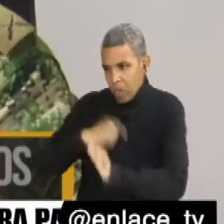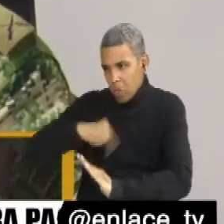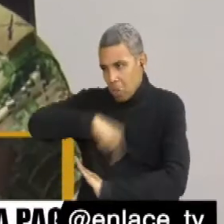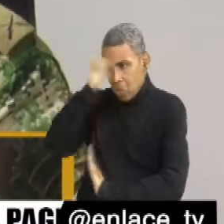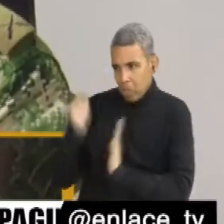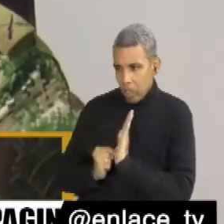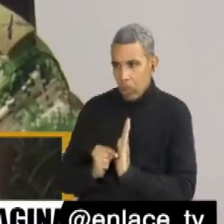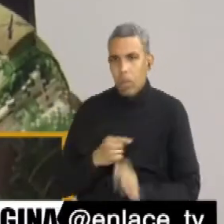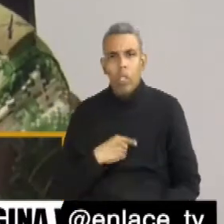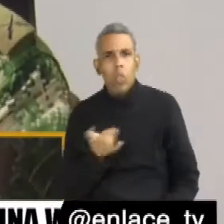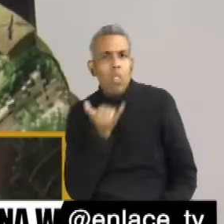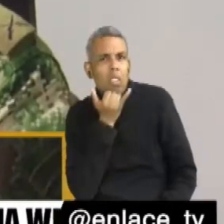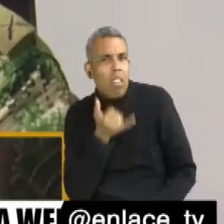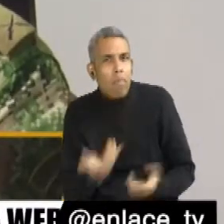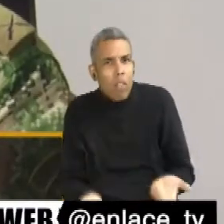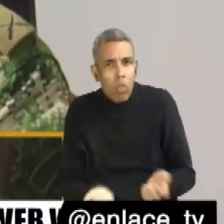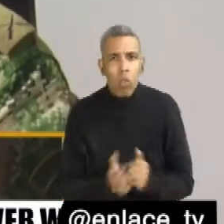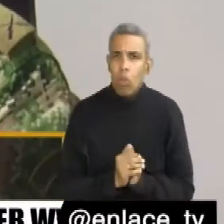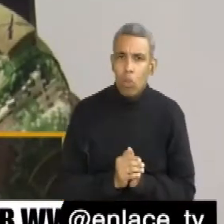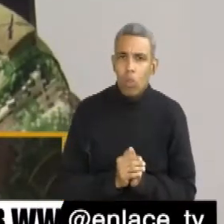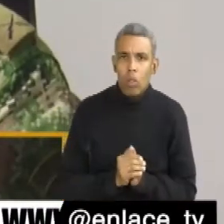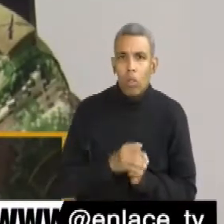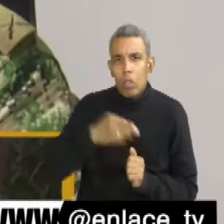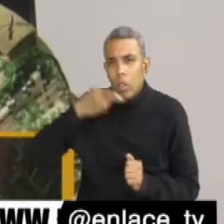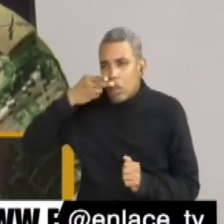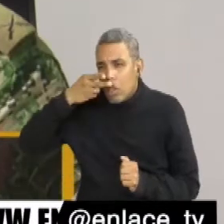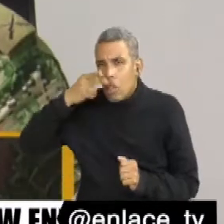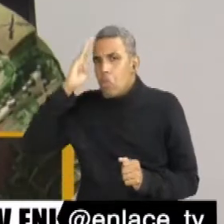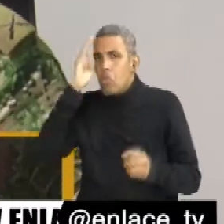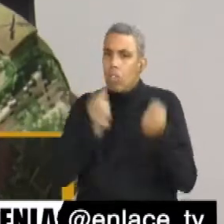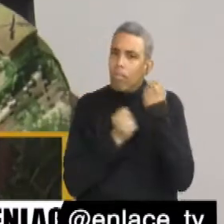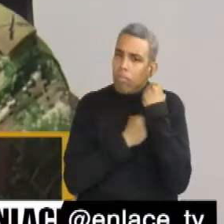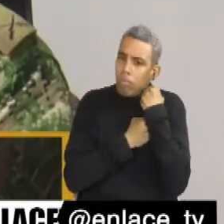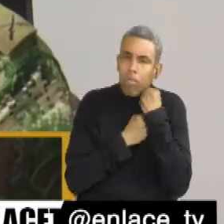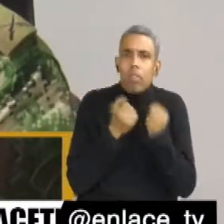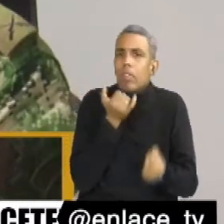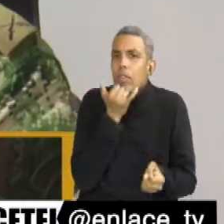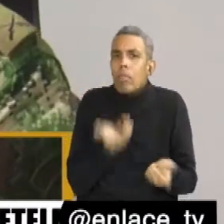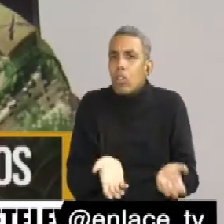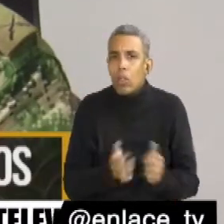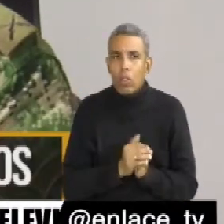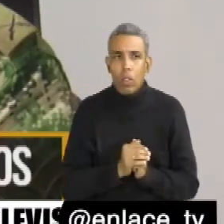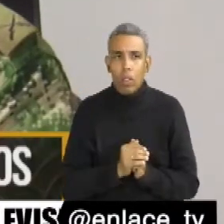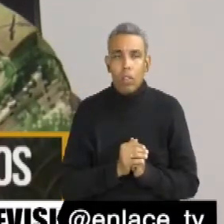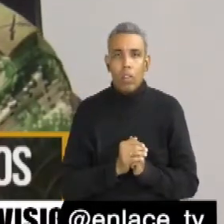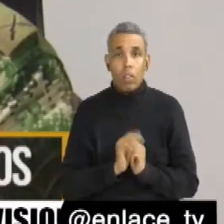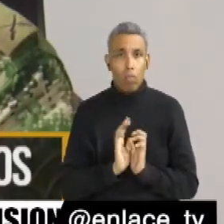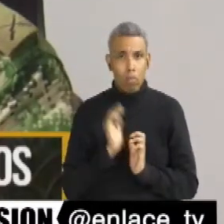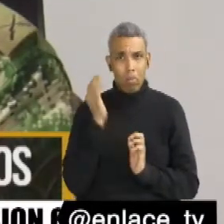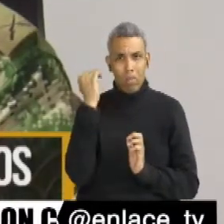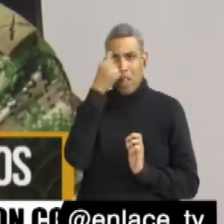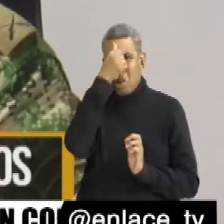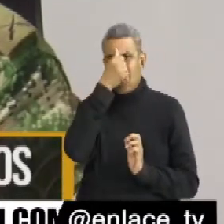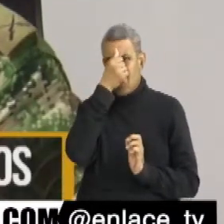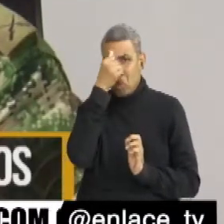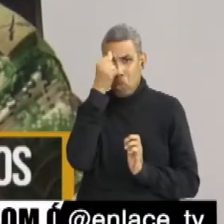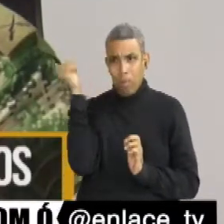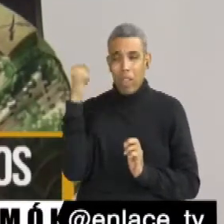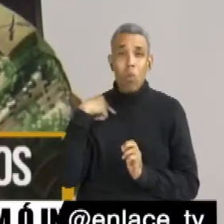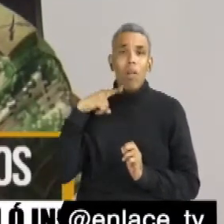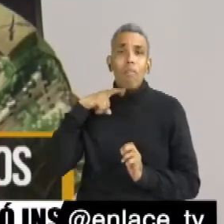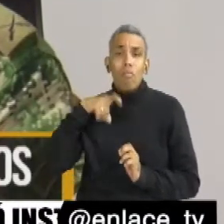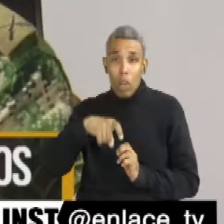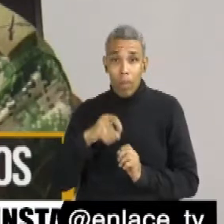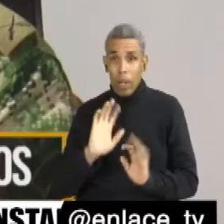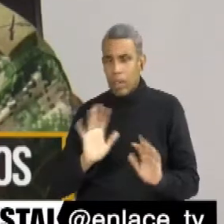¿Qué ha pasado? ¿Se reintegraron al batallón o están todavía en un hospital? No, en este momento ellos salieron el domingo, la misma clínica les dio de alta